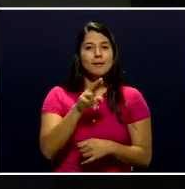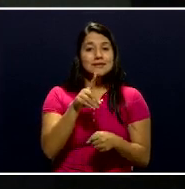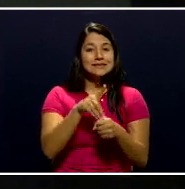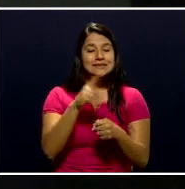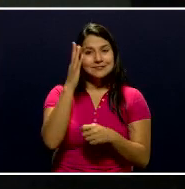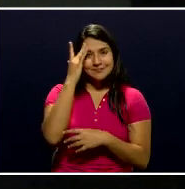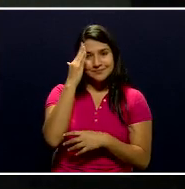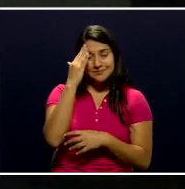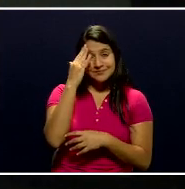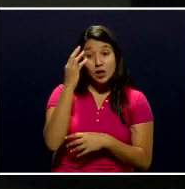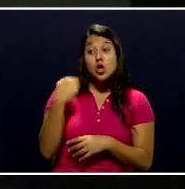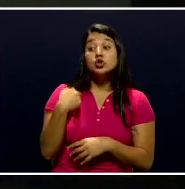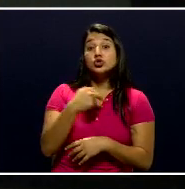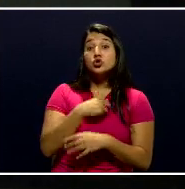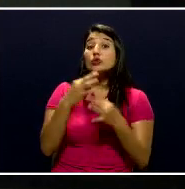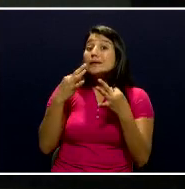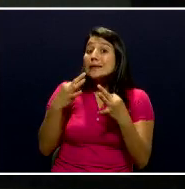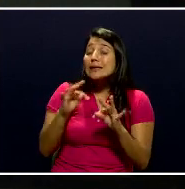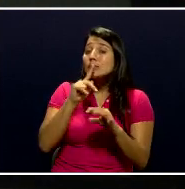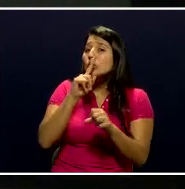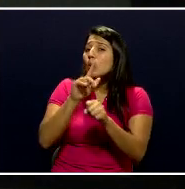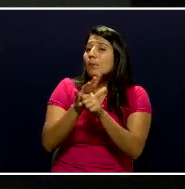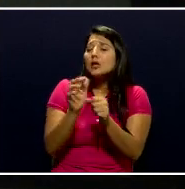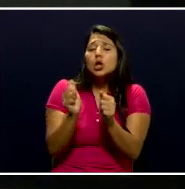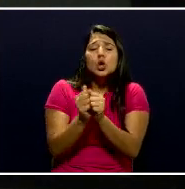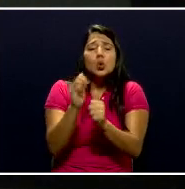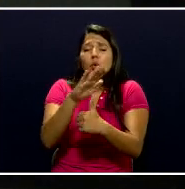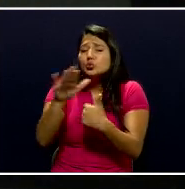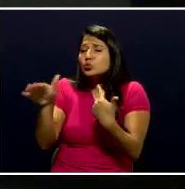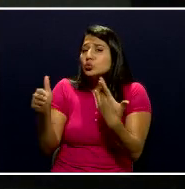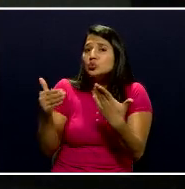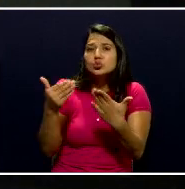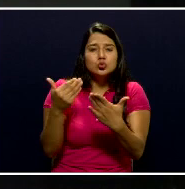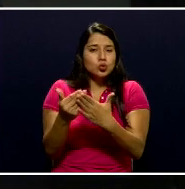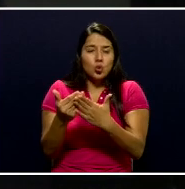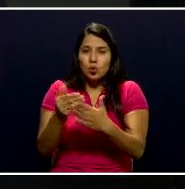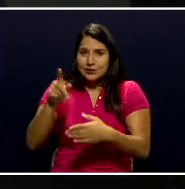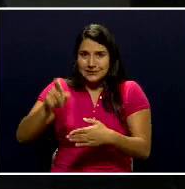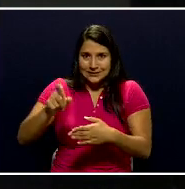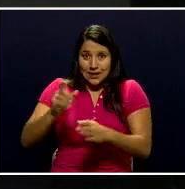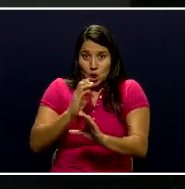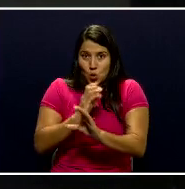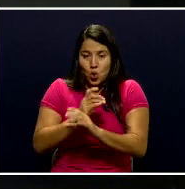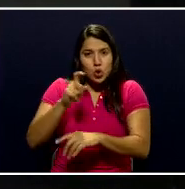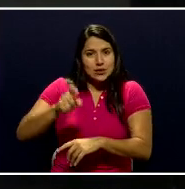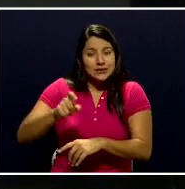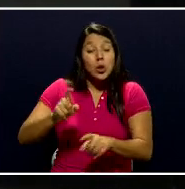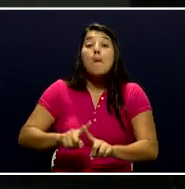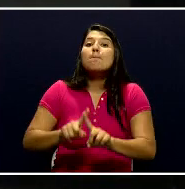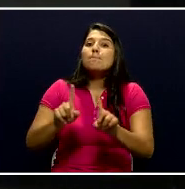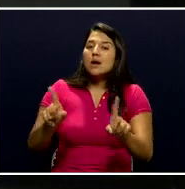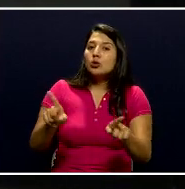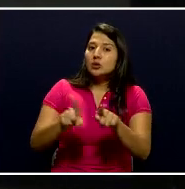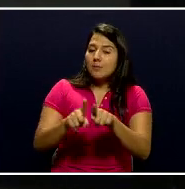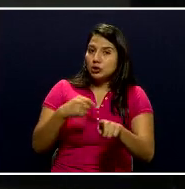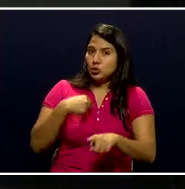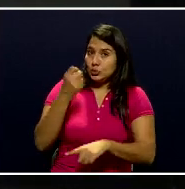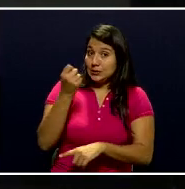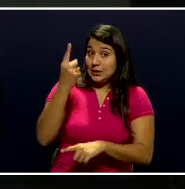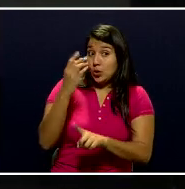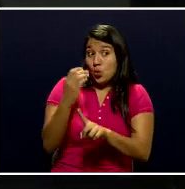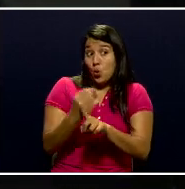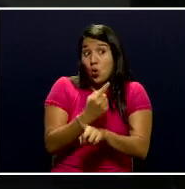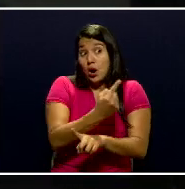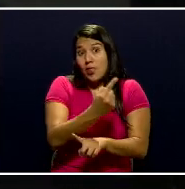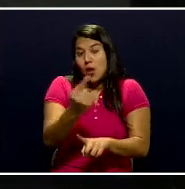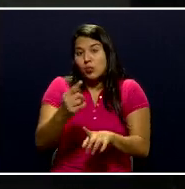la administración ha tratado de cumplir con todas las medidas necesarias, pero también entiendo que cada quien se pone